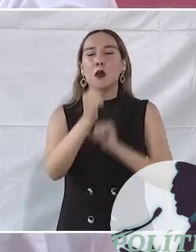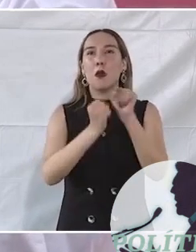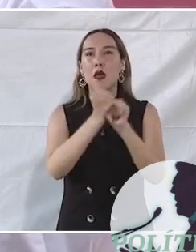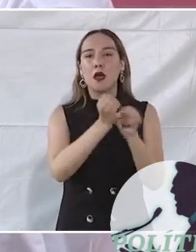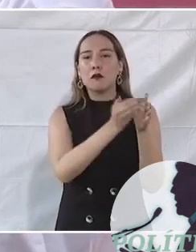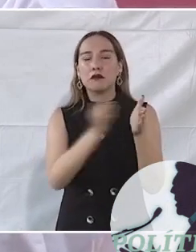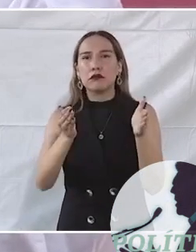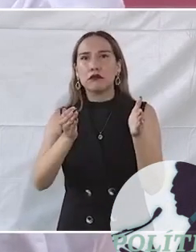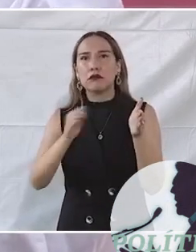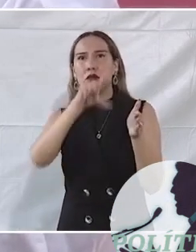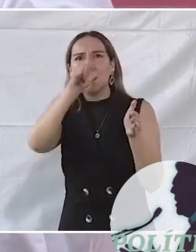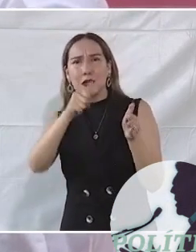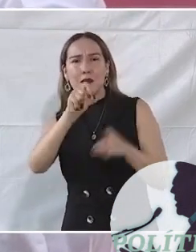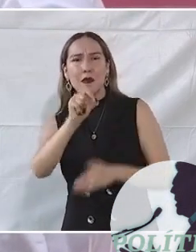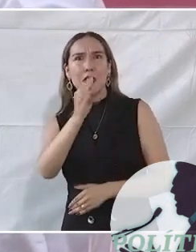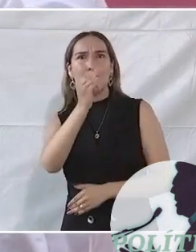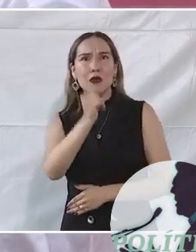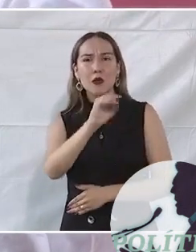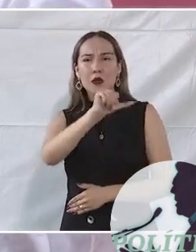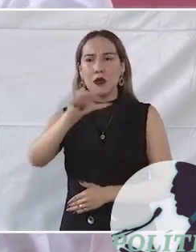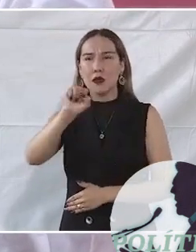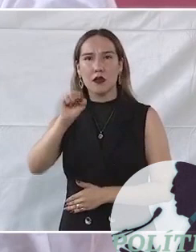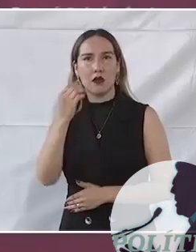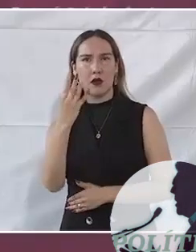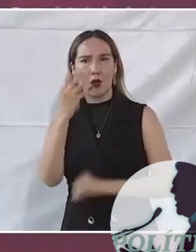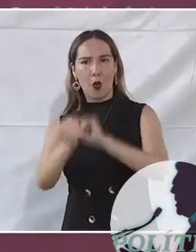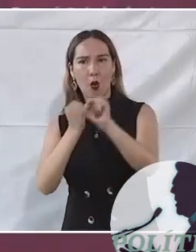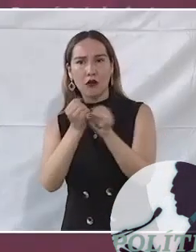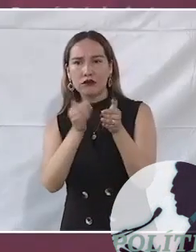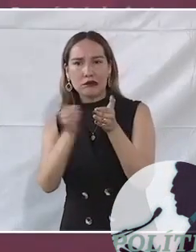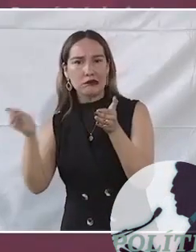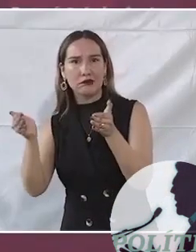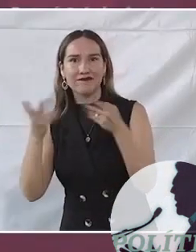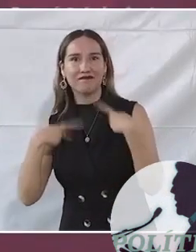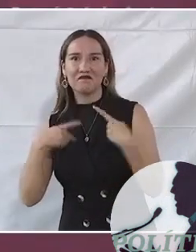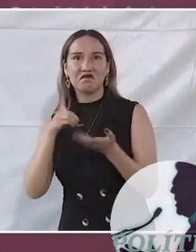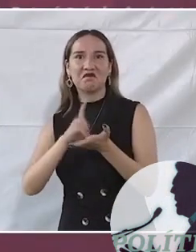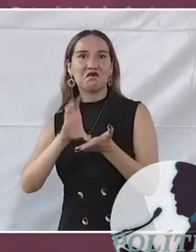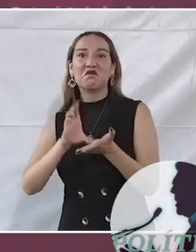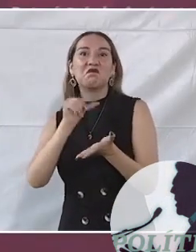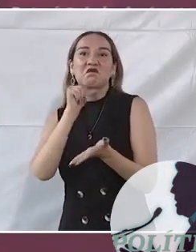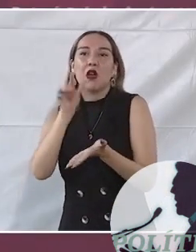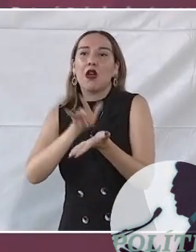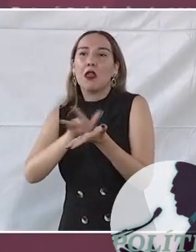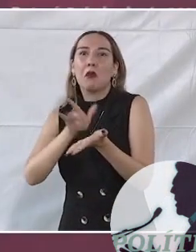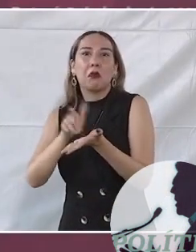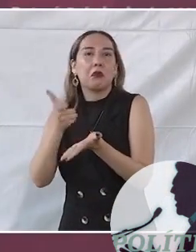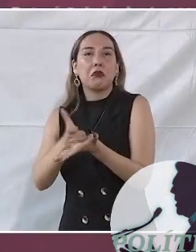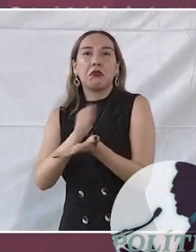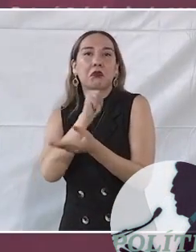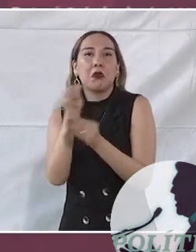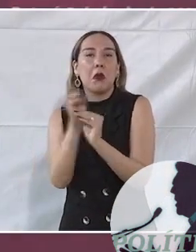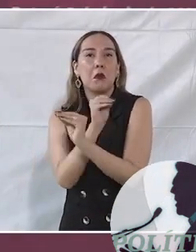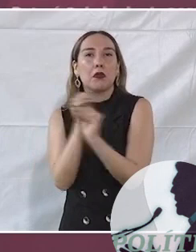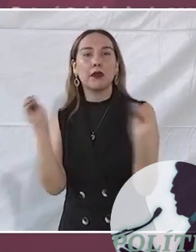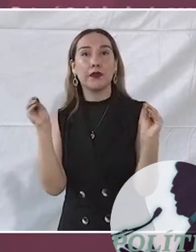a 64, el discapacitado no recibía nada. Entonces,